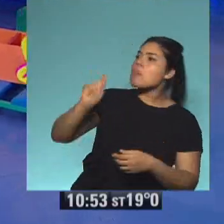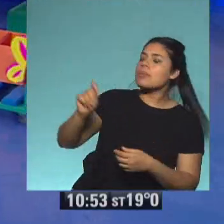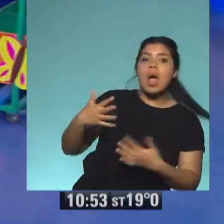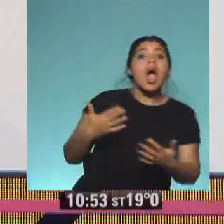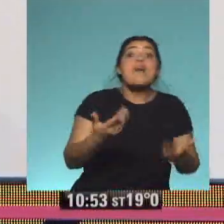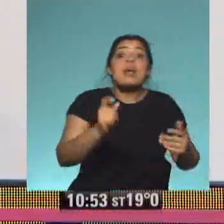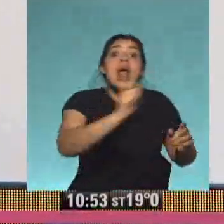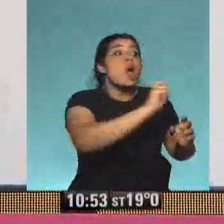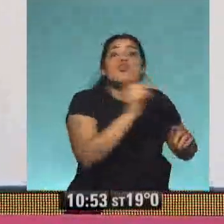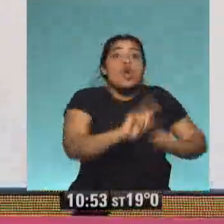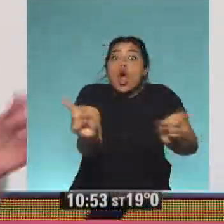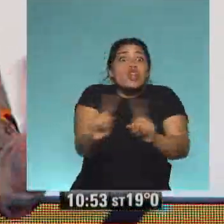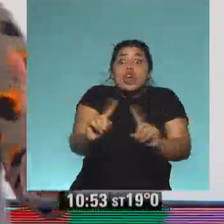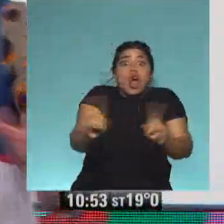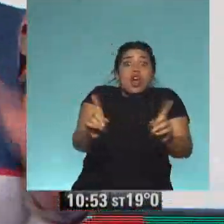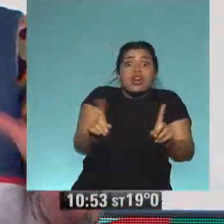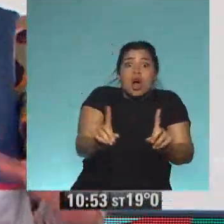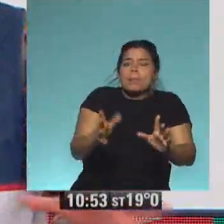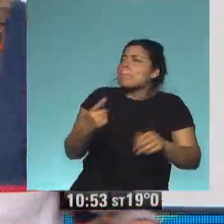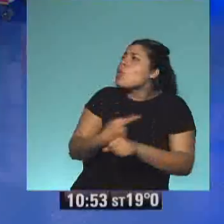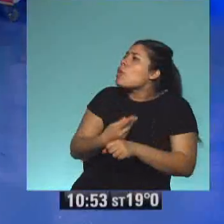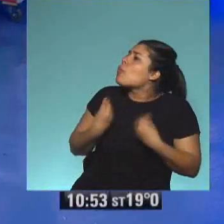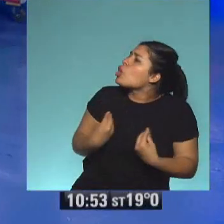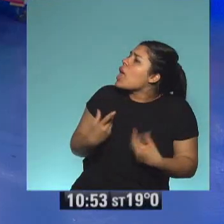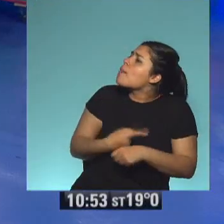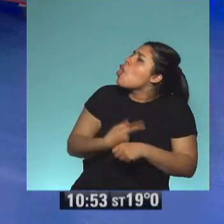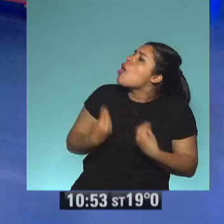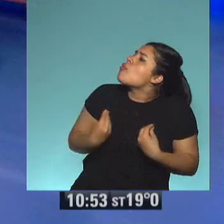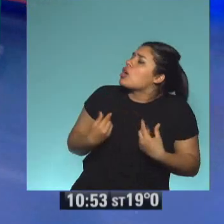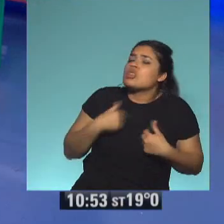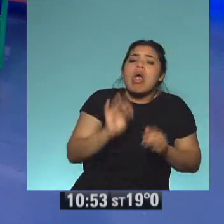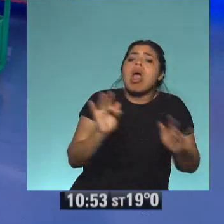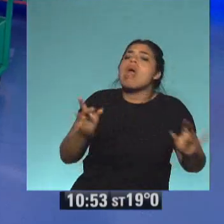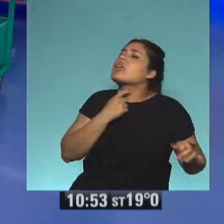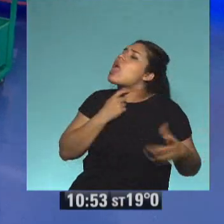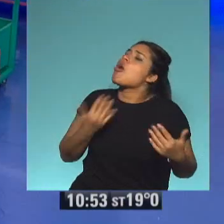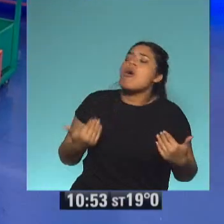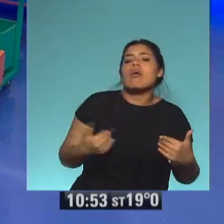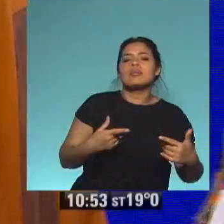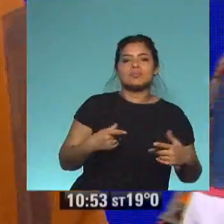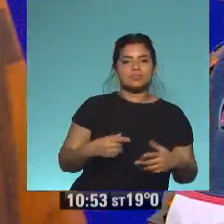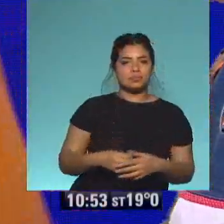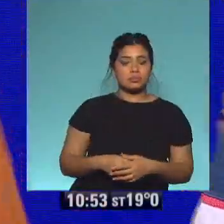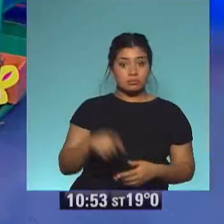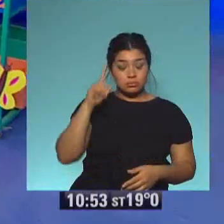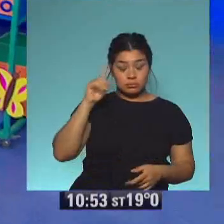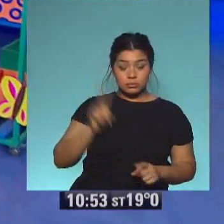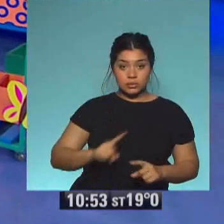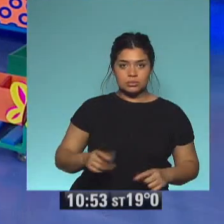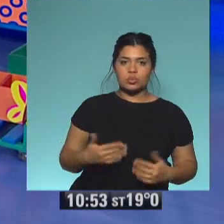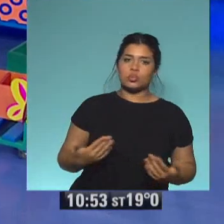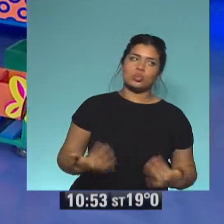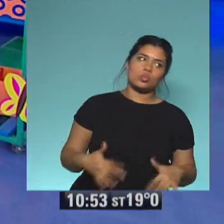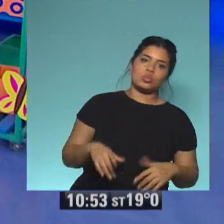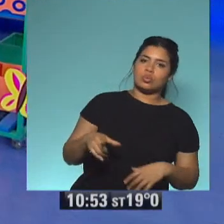está? No. No puedo. ¿Por qué no puedo? No puedo tocar. Puedo tocar acá. Ahí sí puede. ¡Qué increíble! Leonardo, bueno, está maravillado